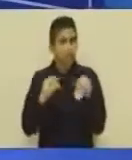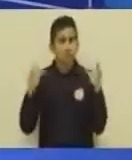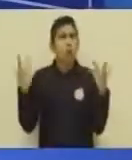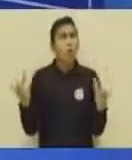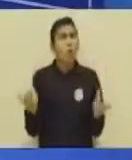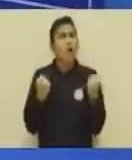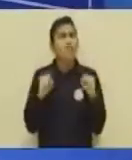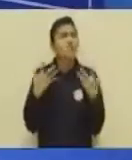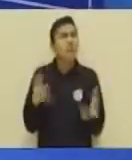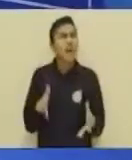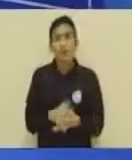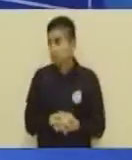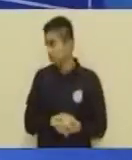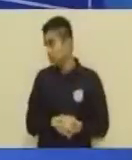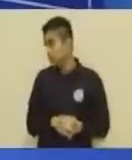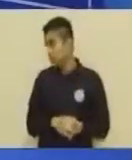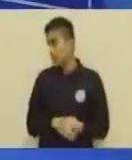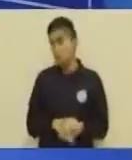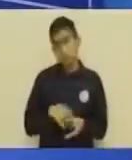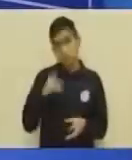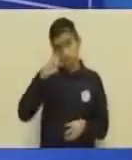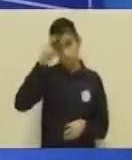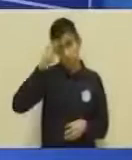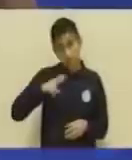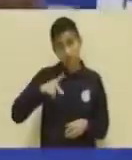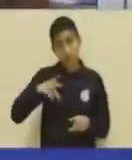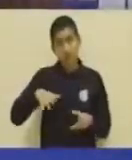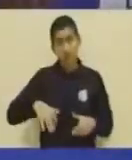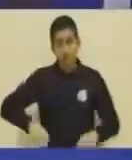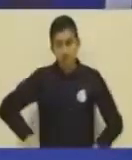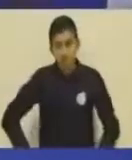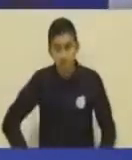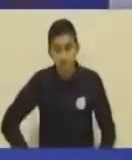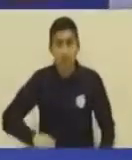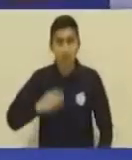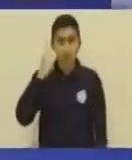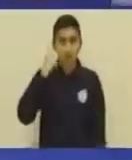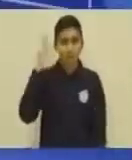consiste en empezar a la altura de las rodillas,